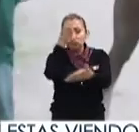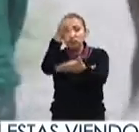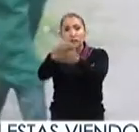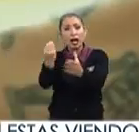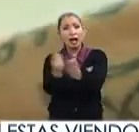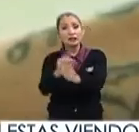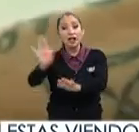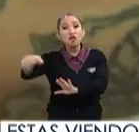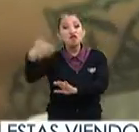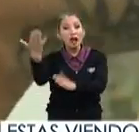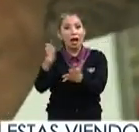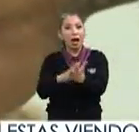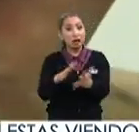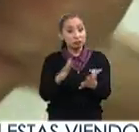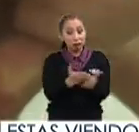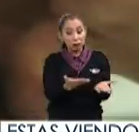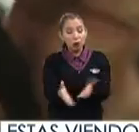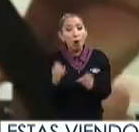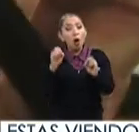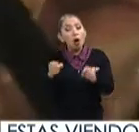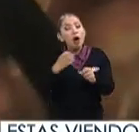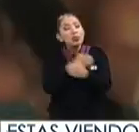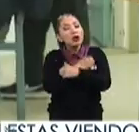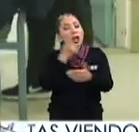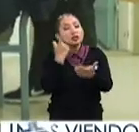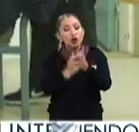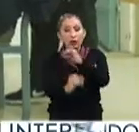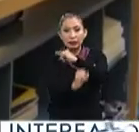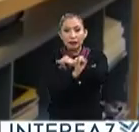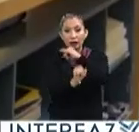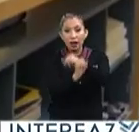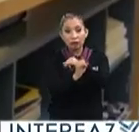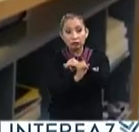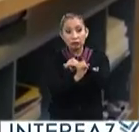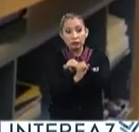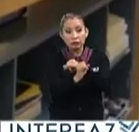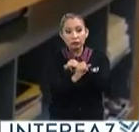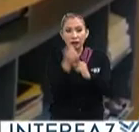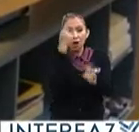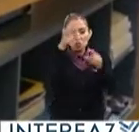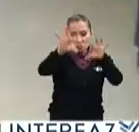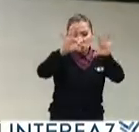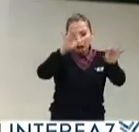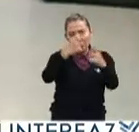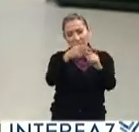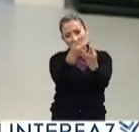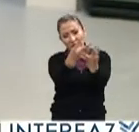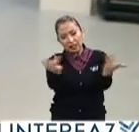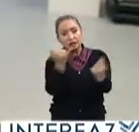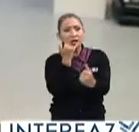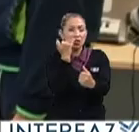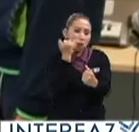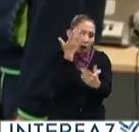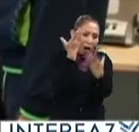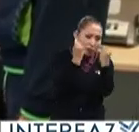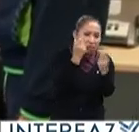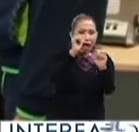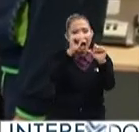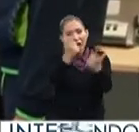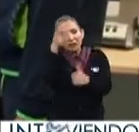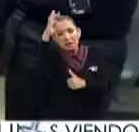asistir a clases fuera de la prisión o recibir educación en línea. Entre las opciones están diversos idiomas,